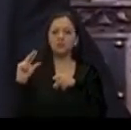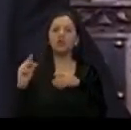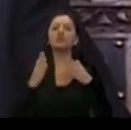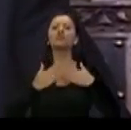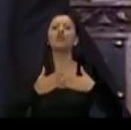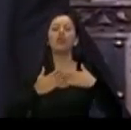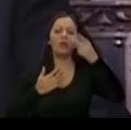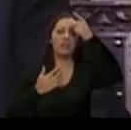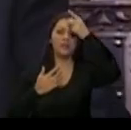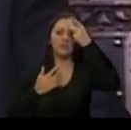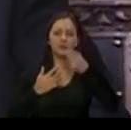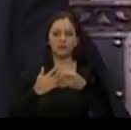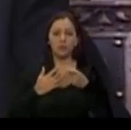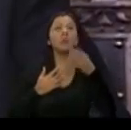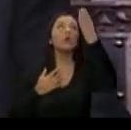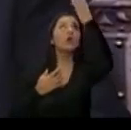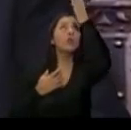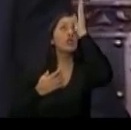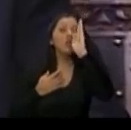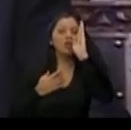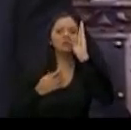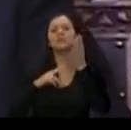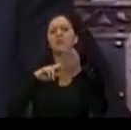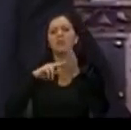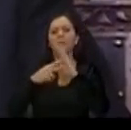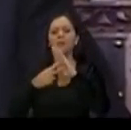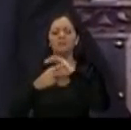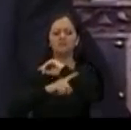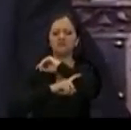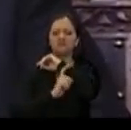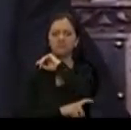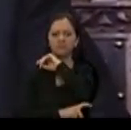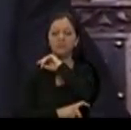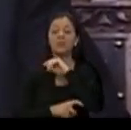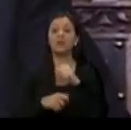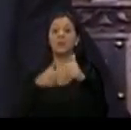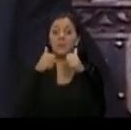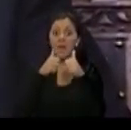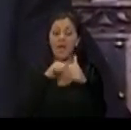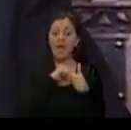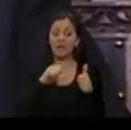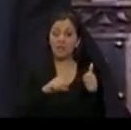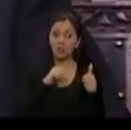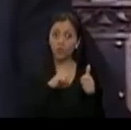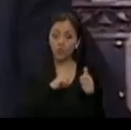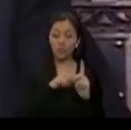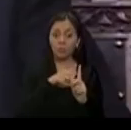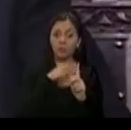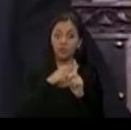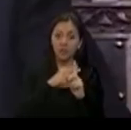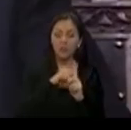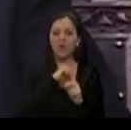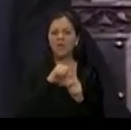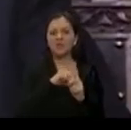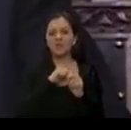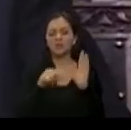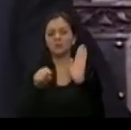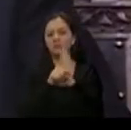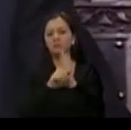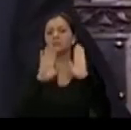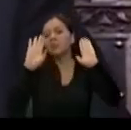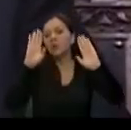nuestra actitud y nuestra manera de ser, luego de ese don grande que nos dio nada menos el